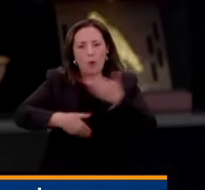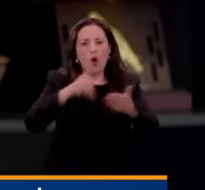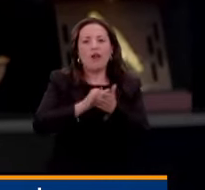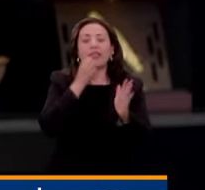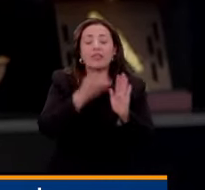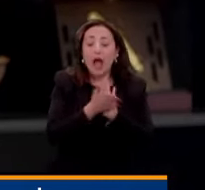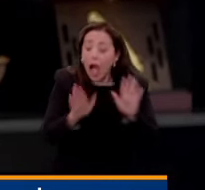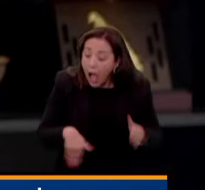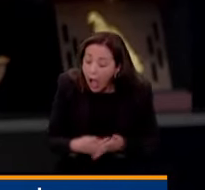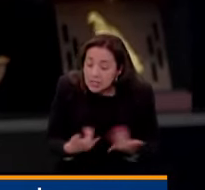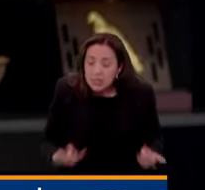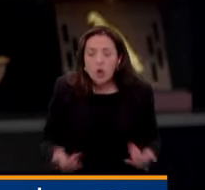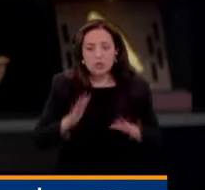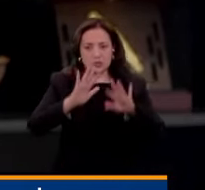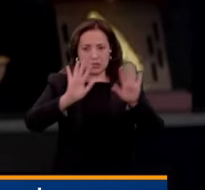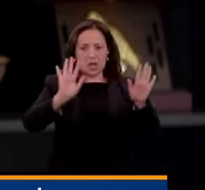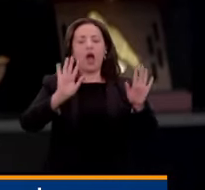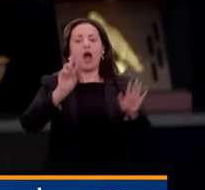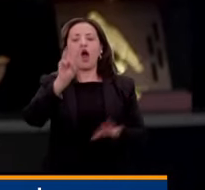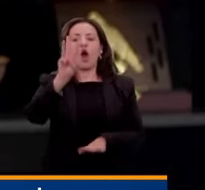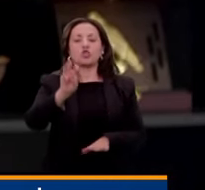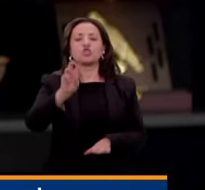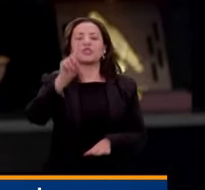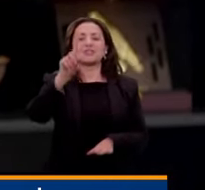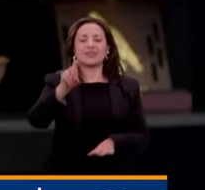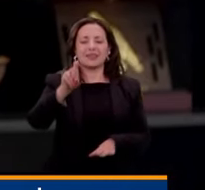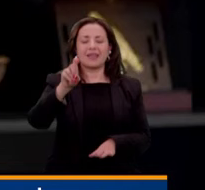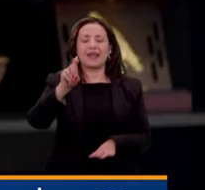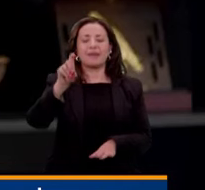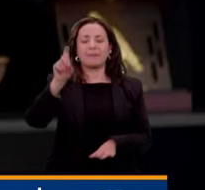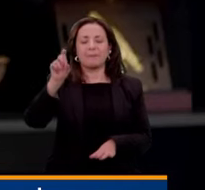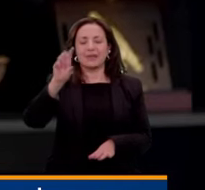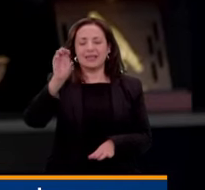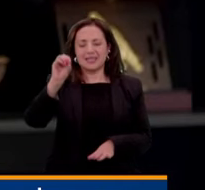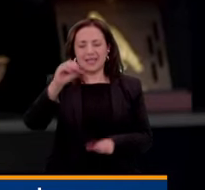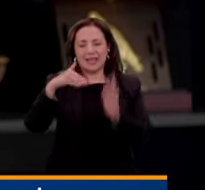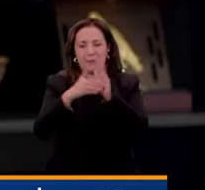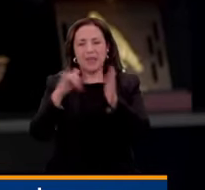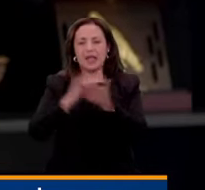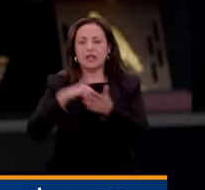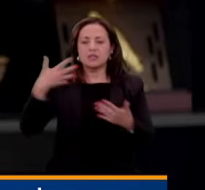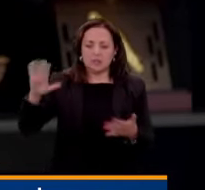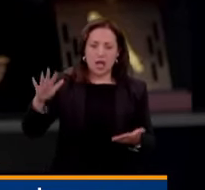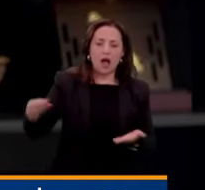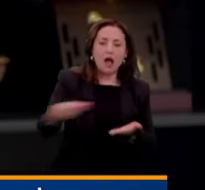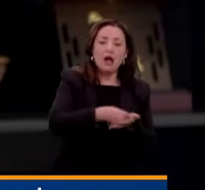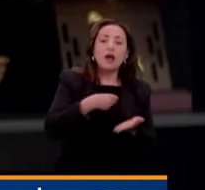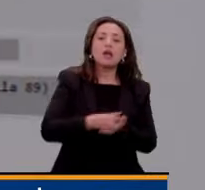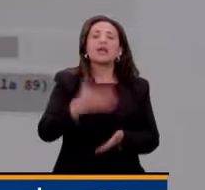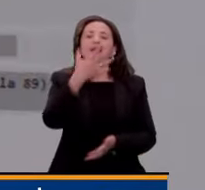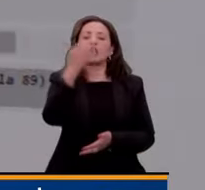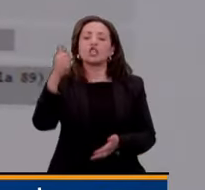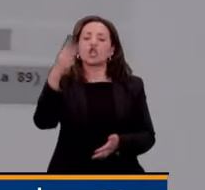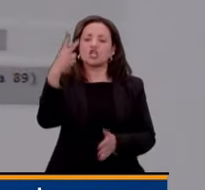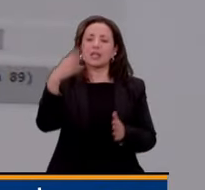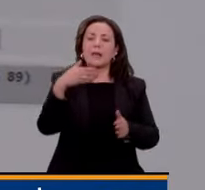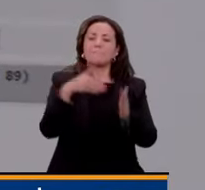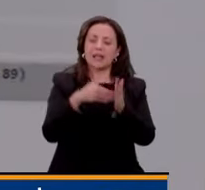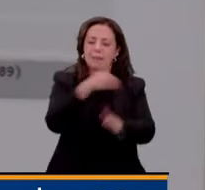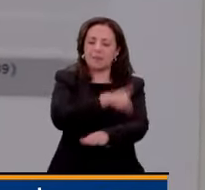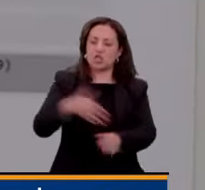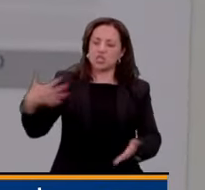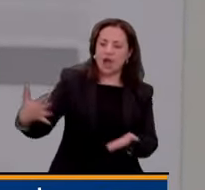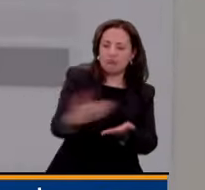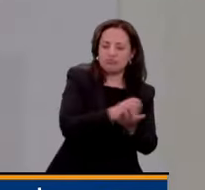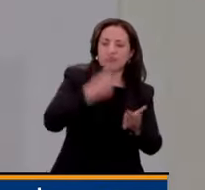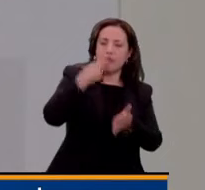hemos recibido 860 mil declaraciones tributarias con un recaudo de 512 mil millones de pesos. En cuanto al